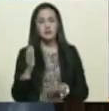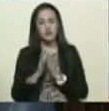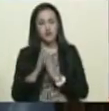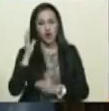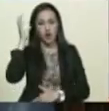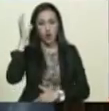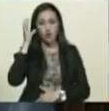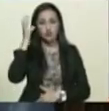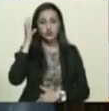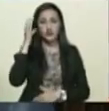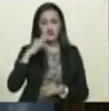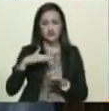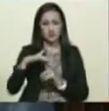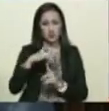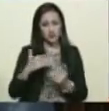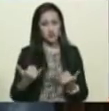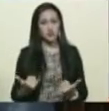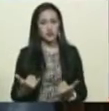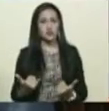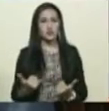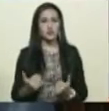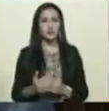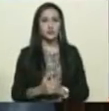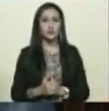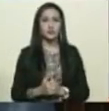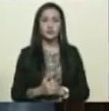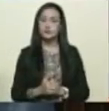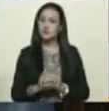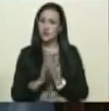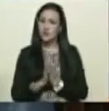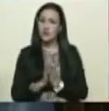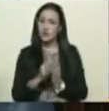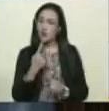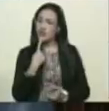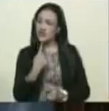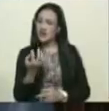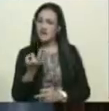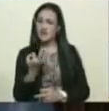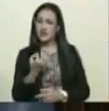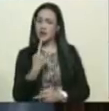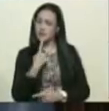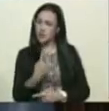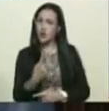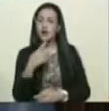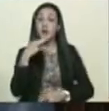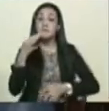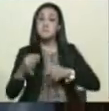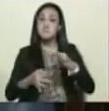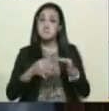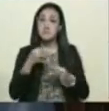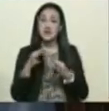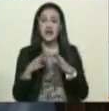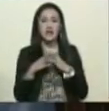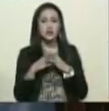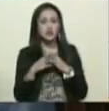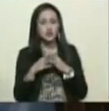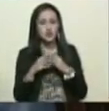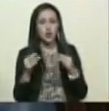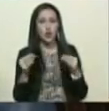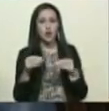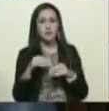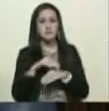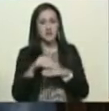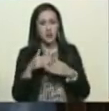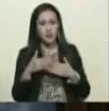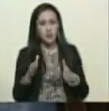ocurriendo y que simplemente delate y diga y explique al país a los tribunales y al ministerio